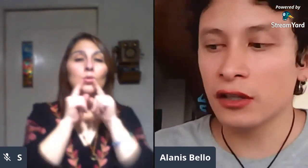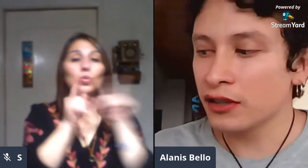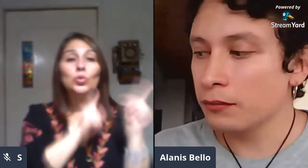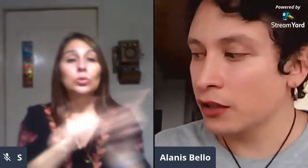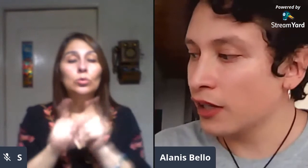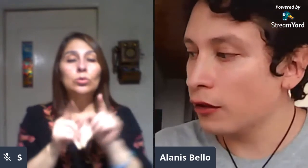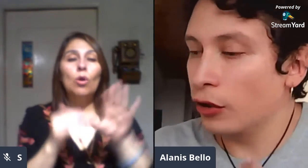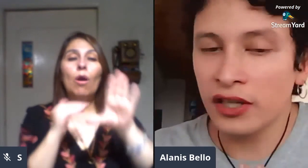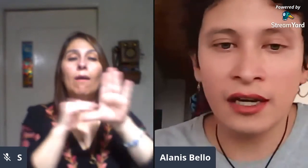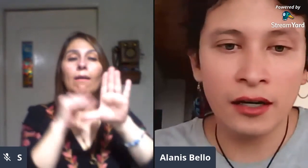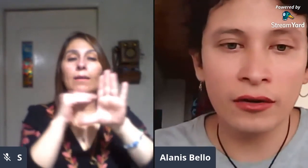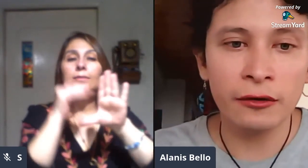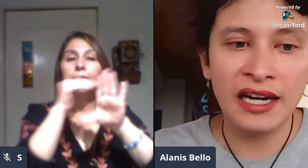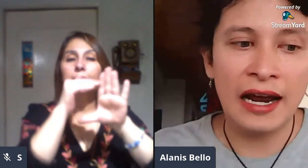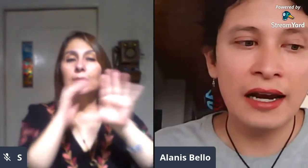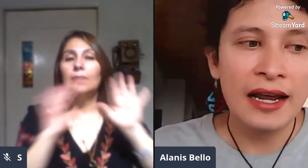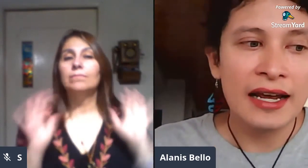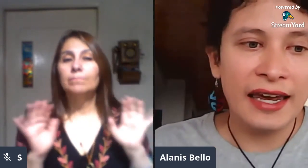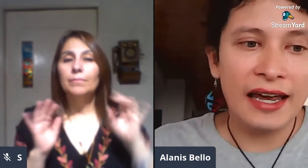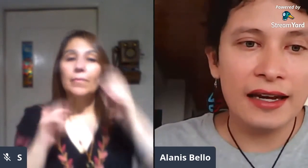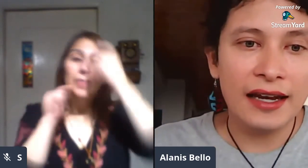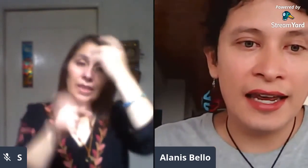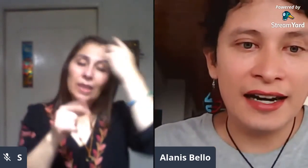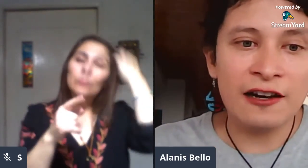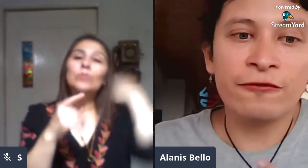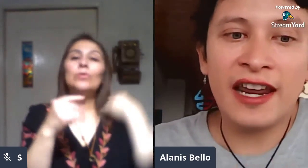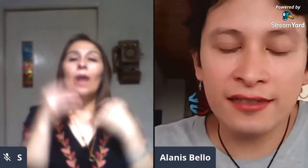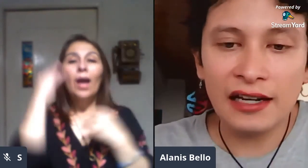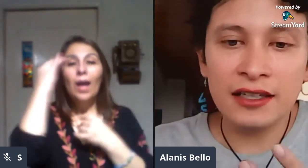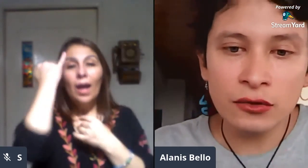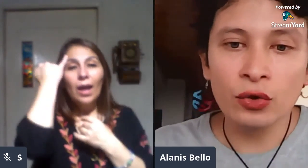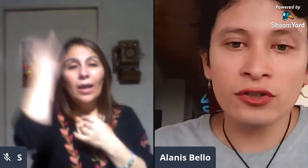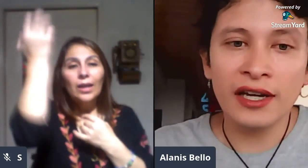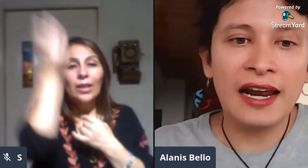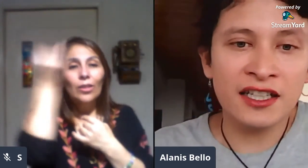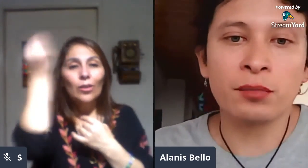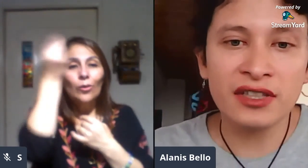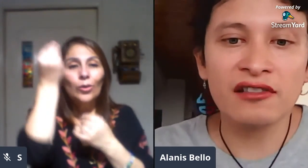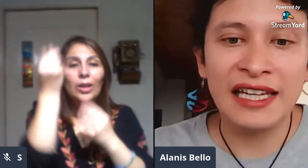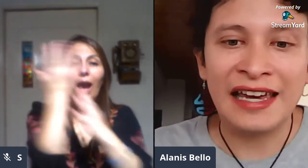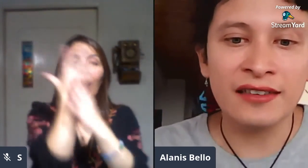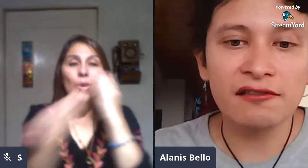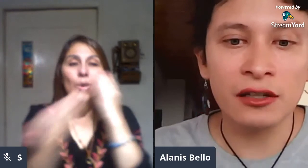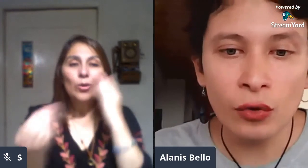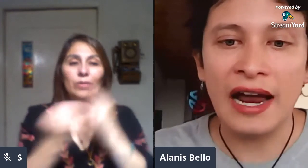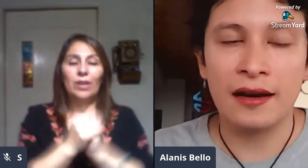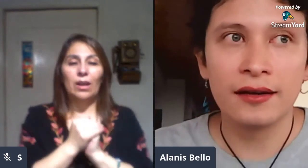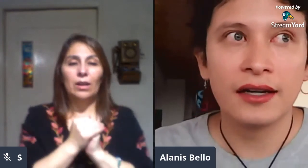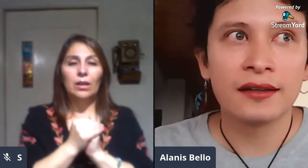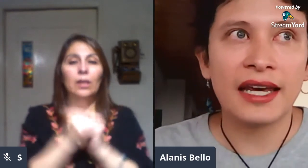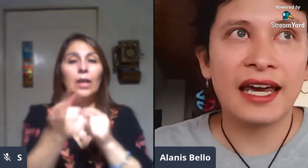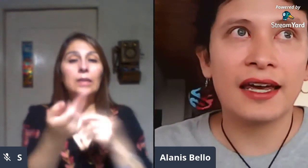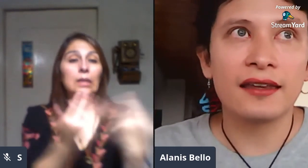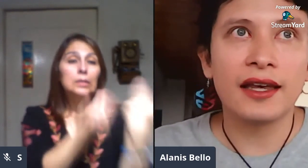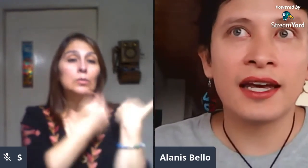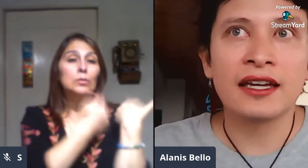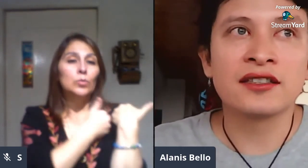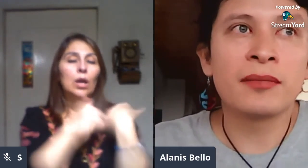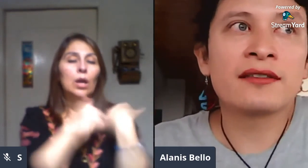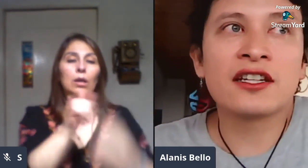ha contribuido también una ideología neoliberal que refrenda el discurso de la responsabilidad individual, de